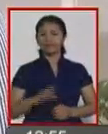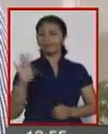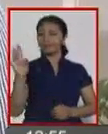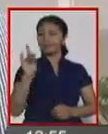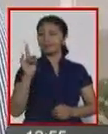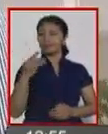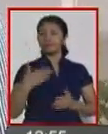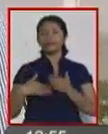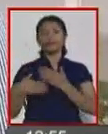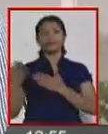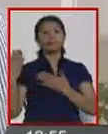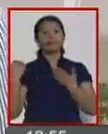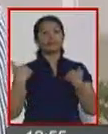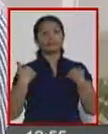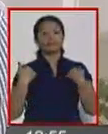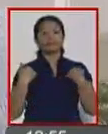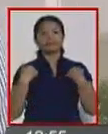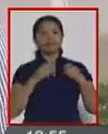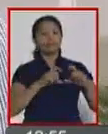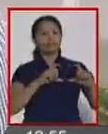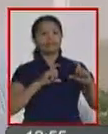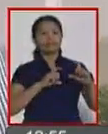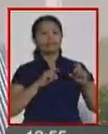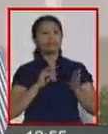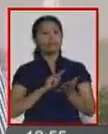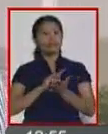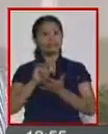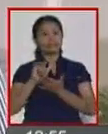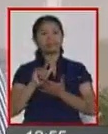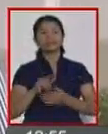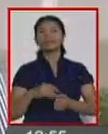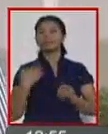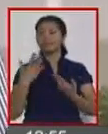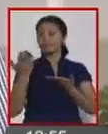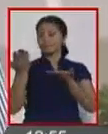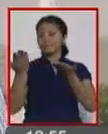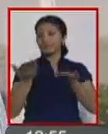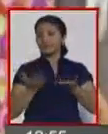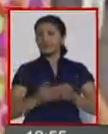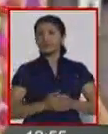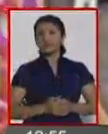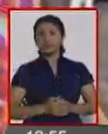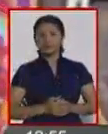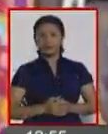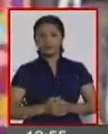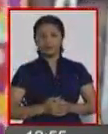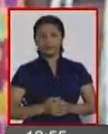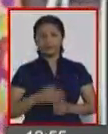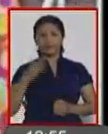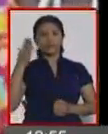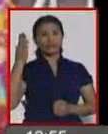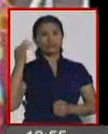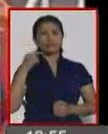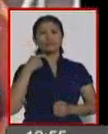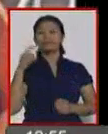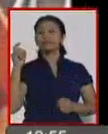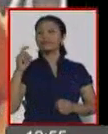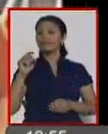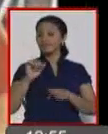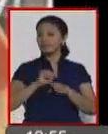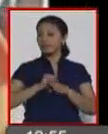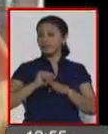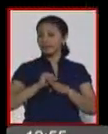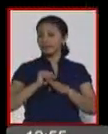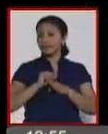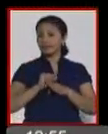sí, pero ella ya tiene licencia de piloto. Fue invitada a tripular porque un piloto necesita hacer más horas de vuelo para